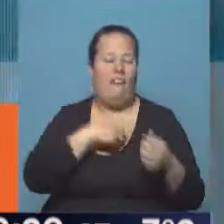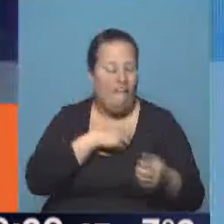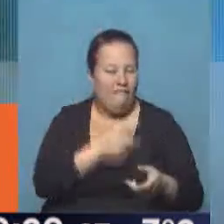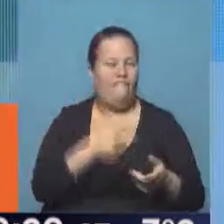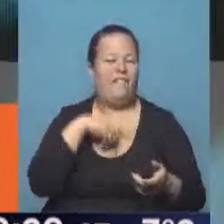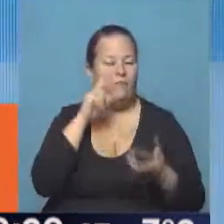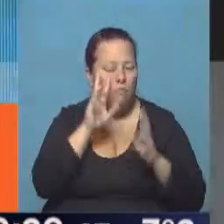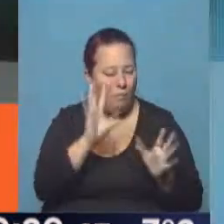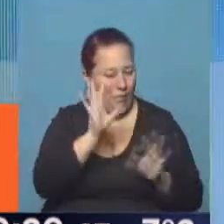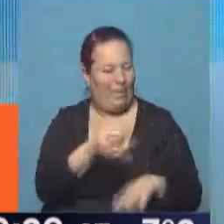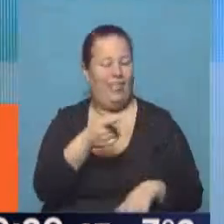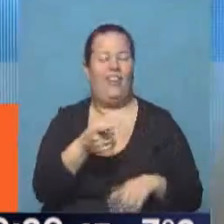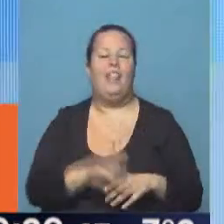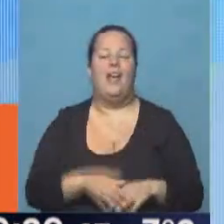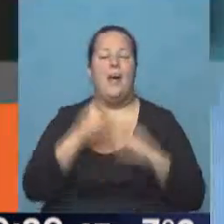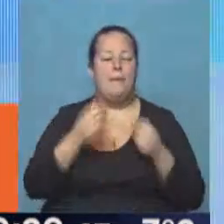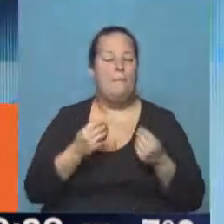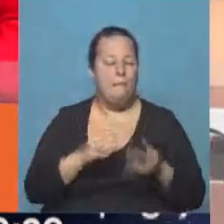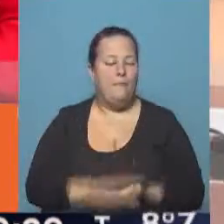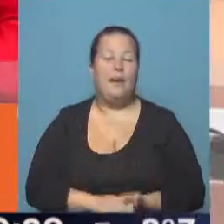que mostrás para que esto